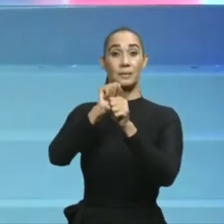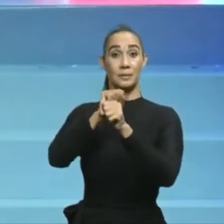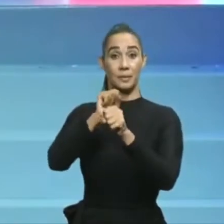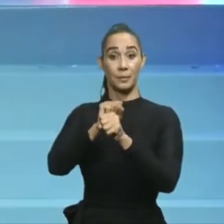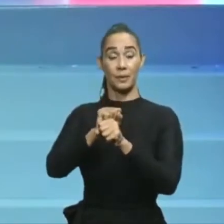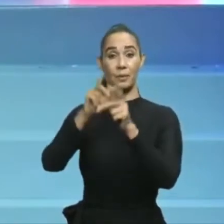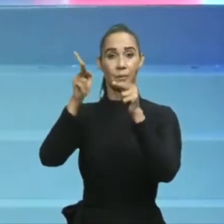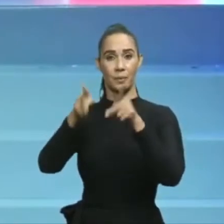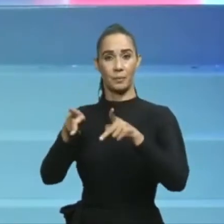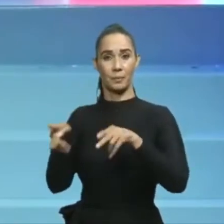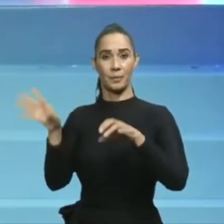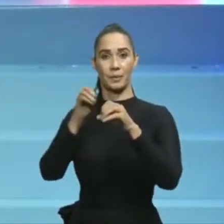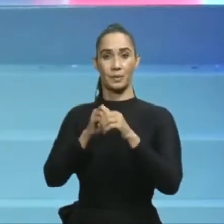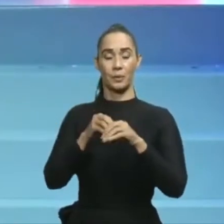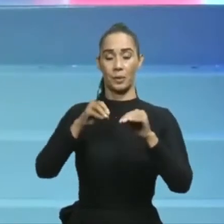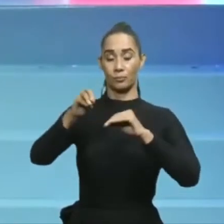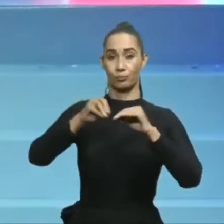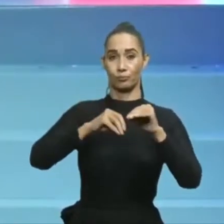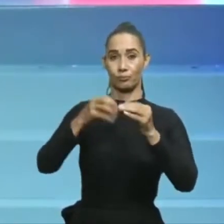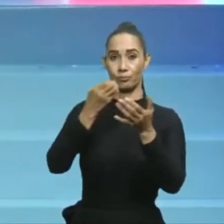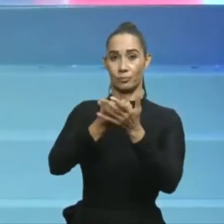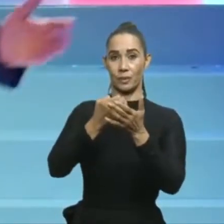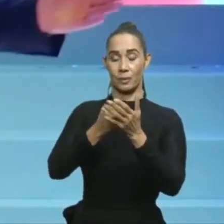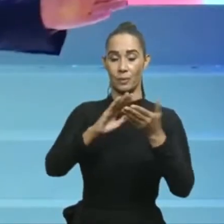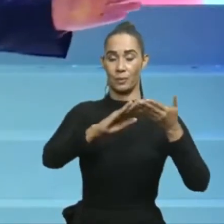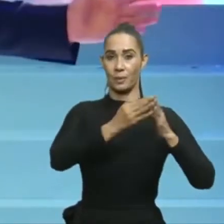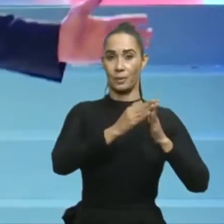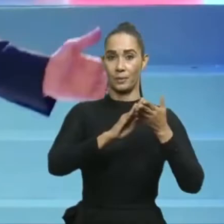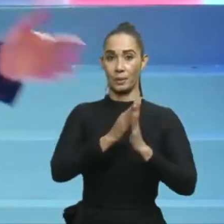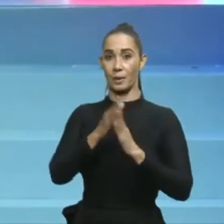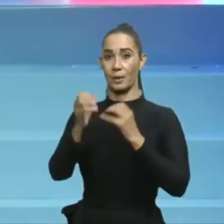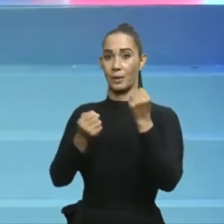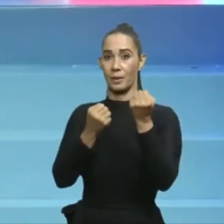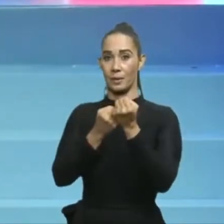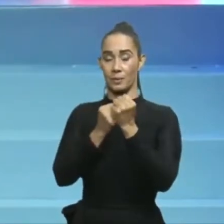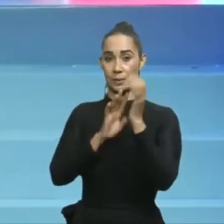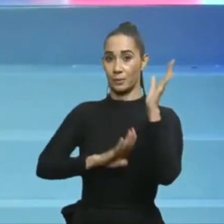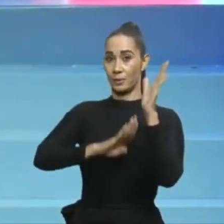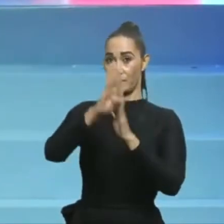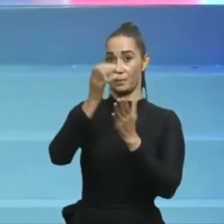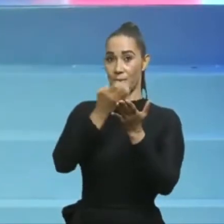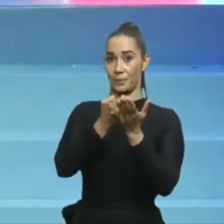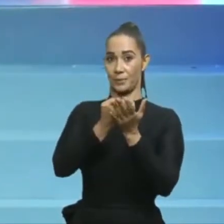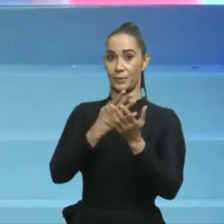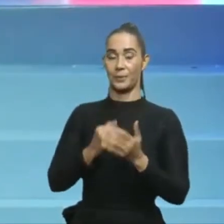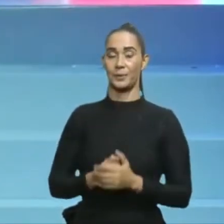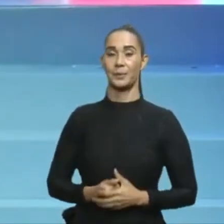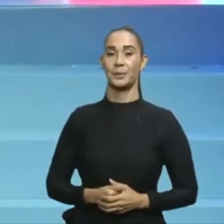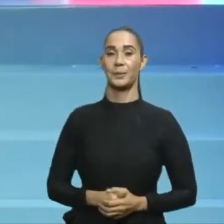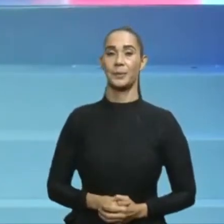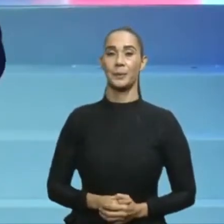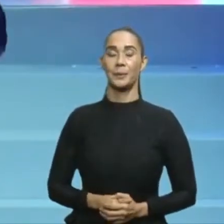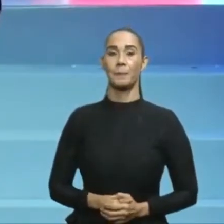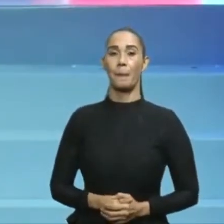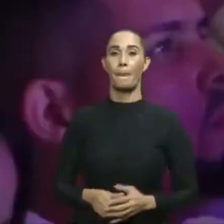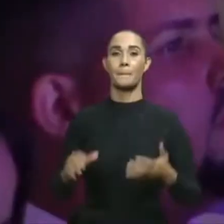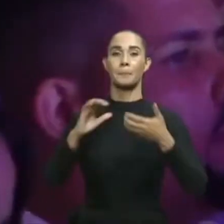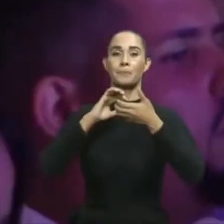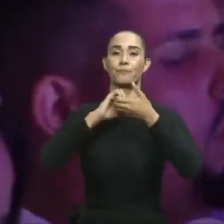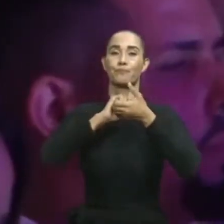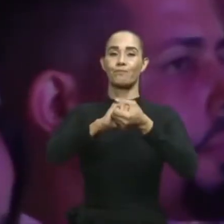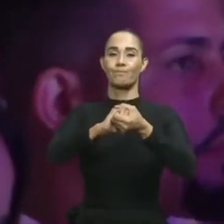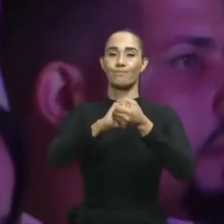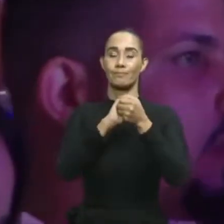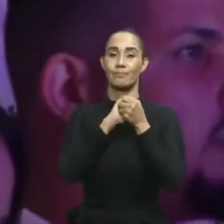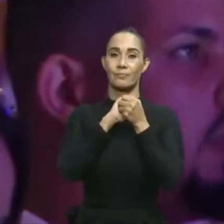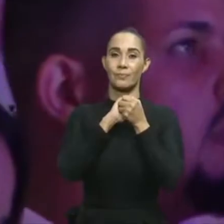indirectos dinamizando las economías locales y aportando gran crecimiento económico y yo